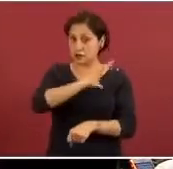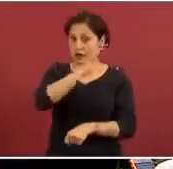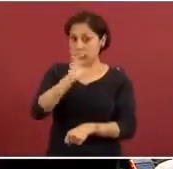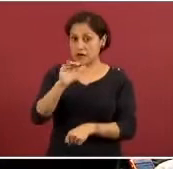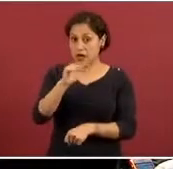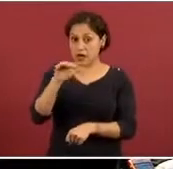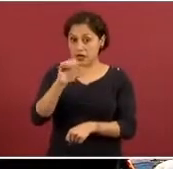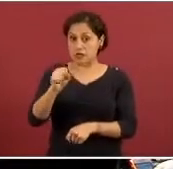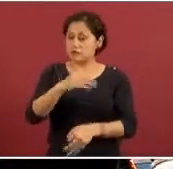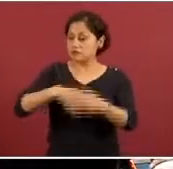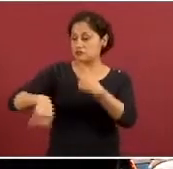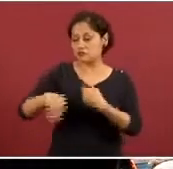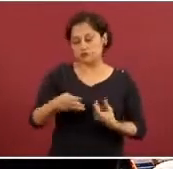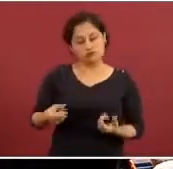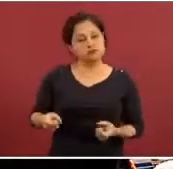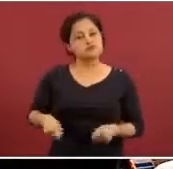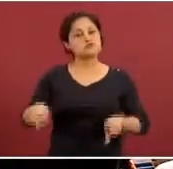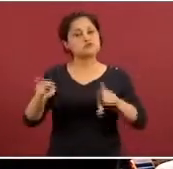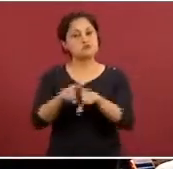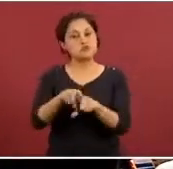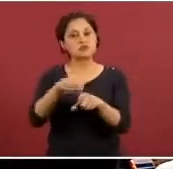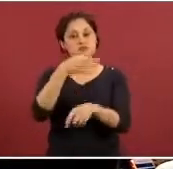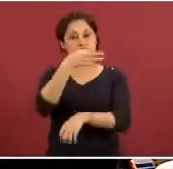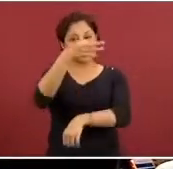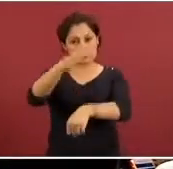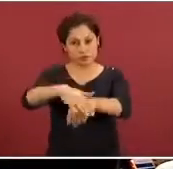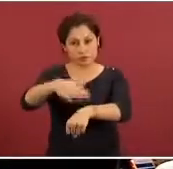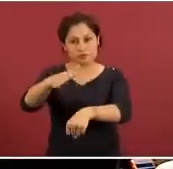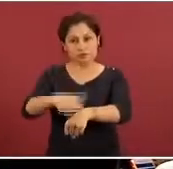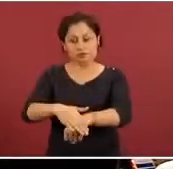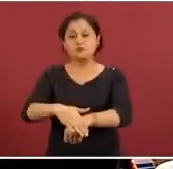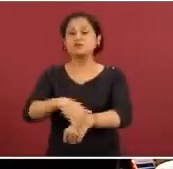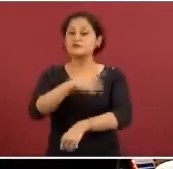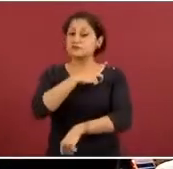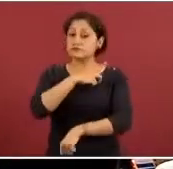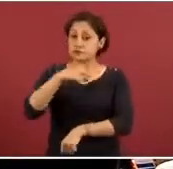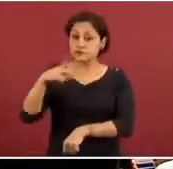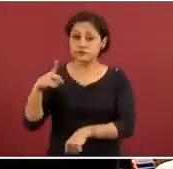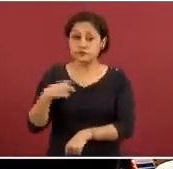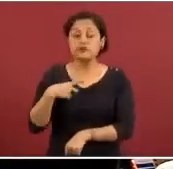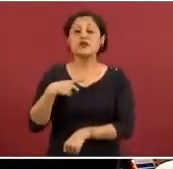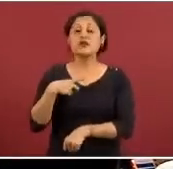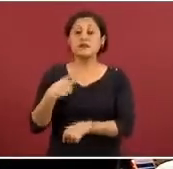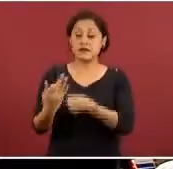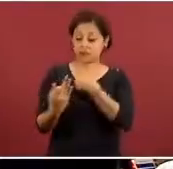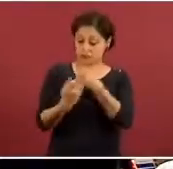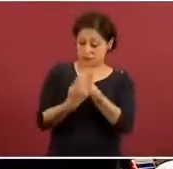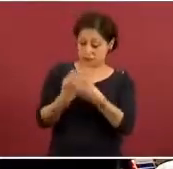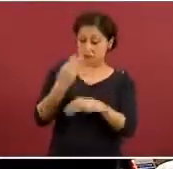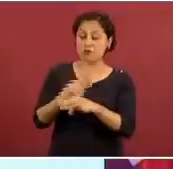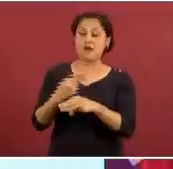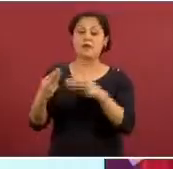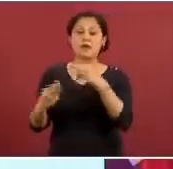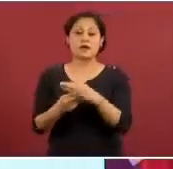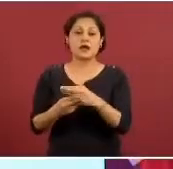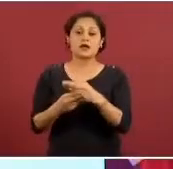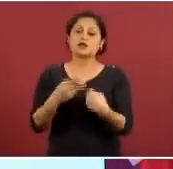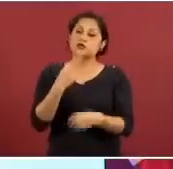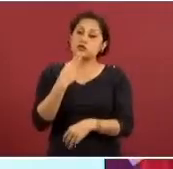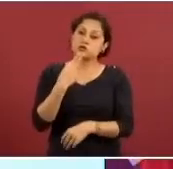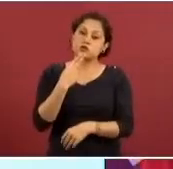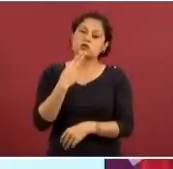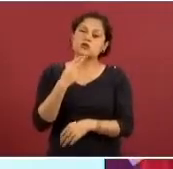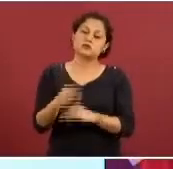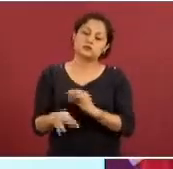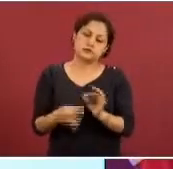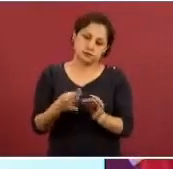nosotros, que estamos empeñados en el uso adecuado de los equipos de protección personal según el riesgo. Las